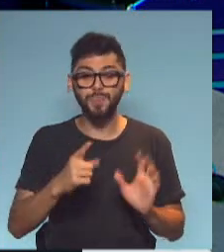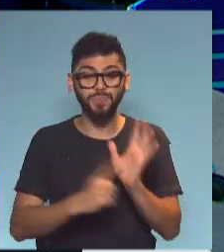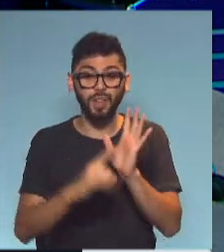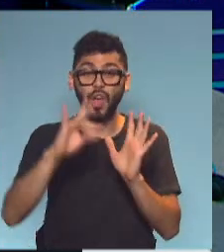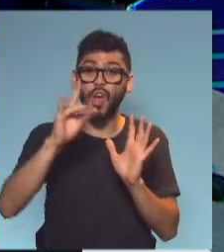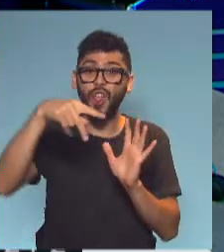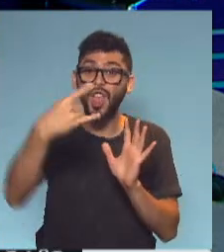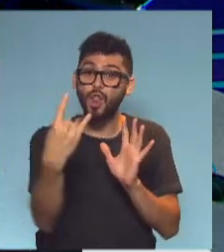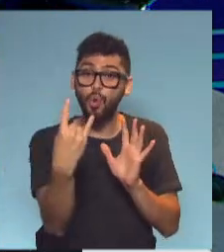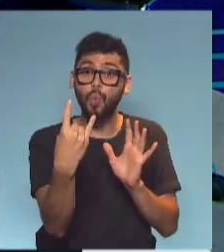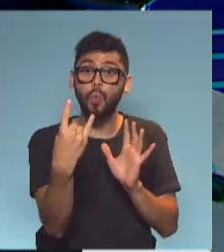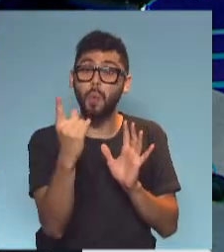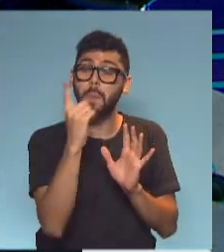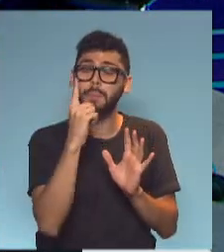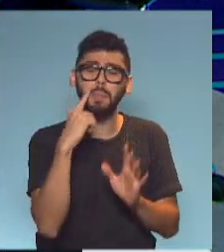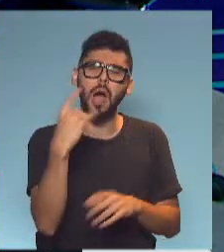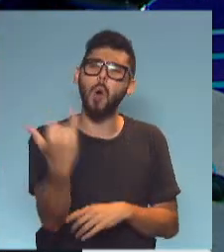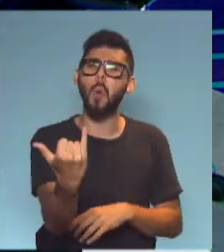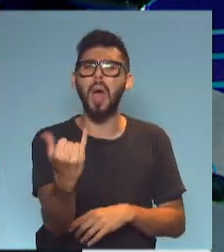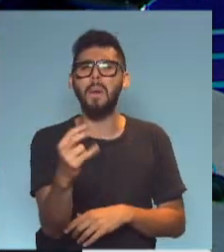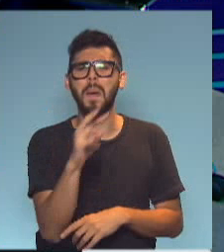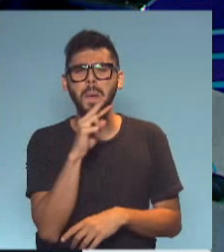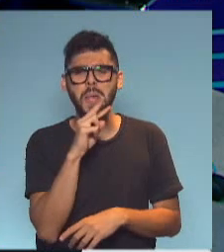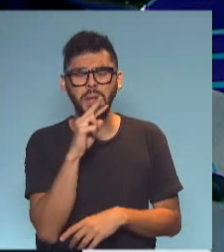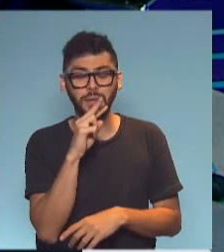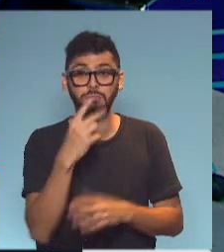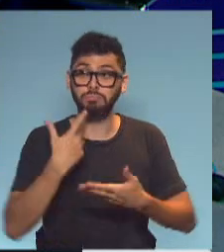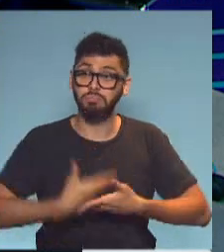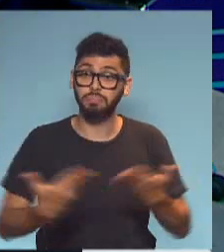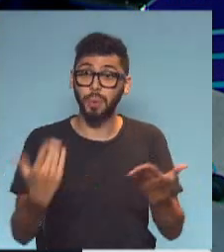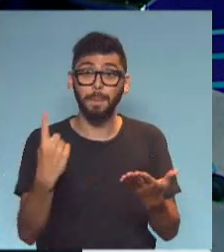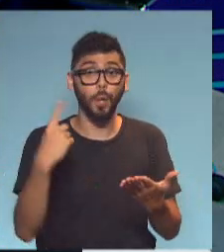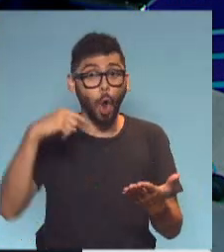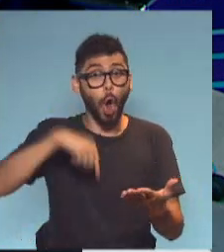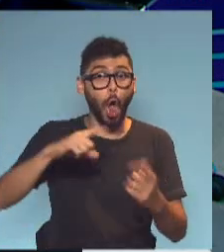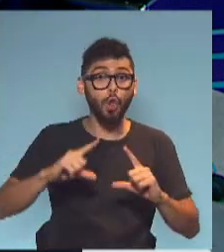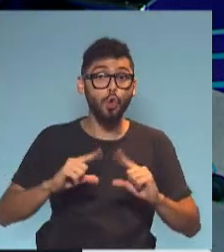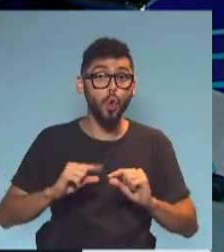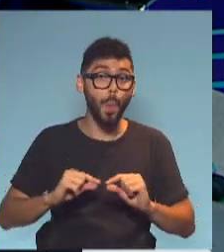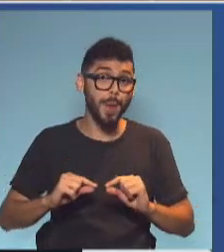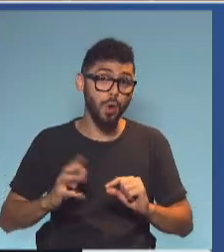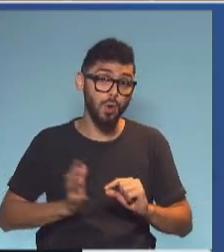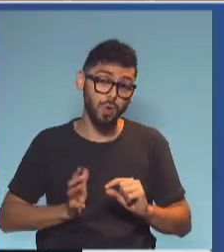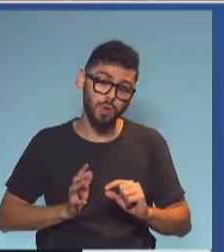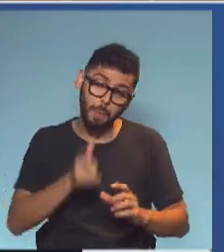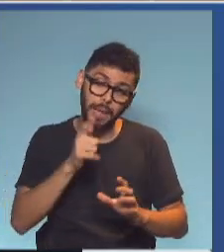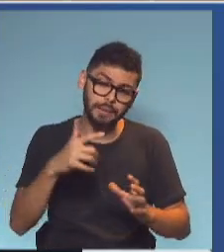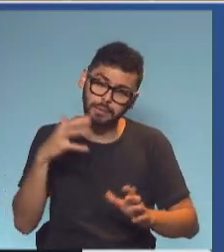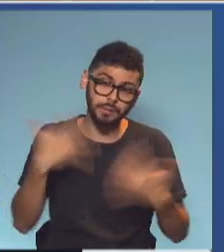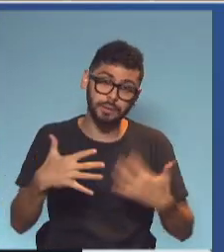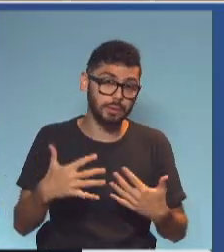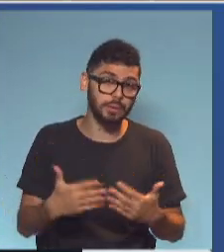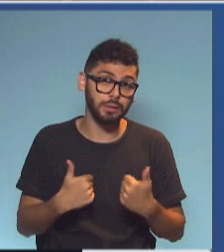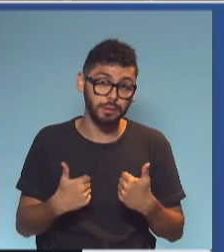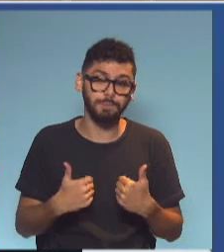me decías, Gastón, hoy se pensaba tipo jueves, tipo viernes, pero el tema es que con los números de hoy seguramente han decidido acelerar estas